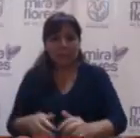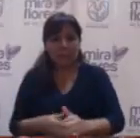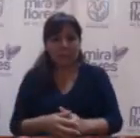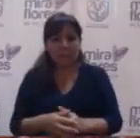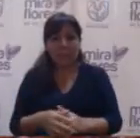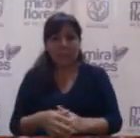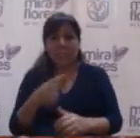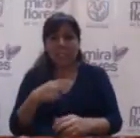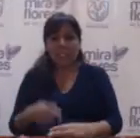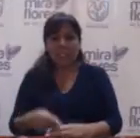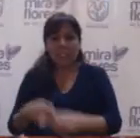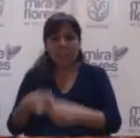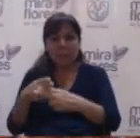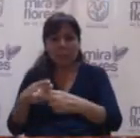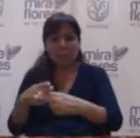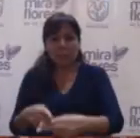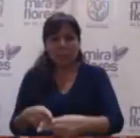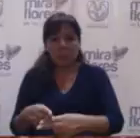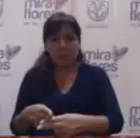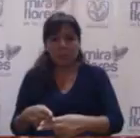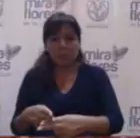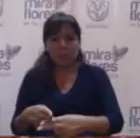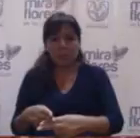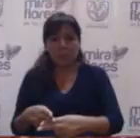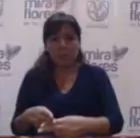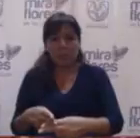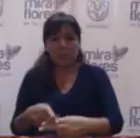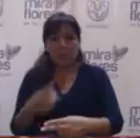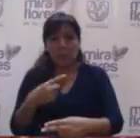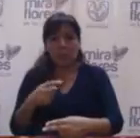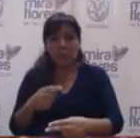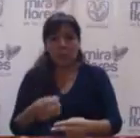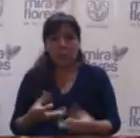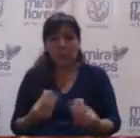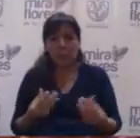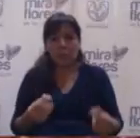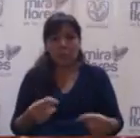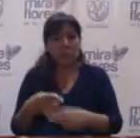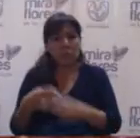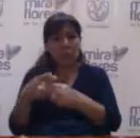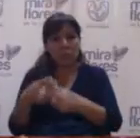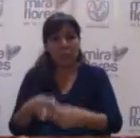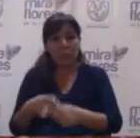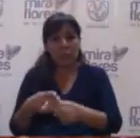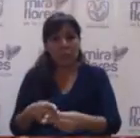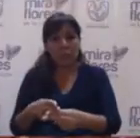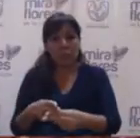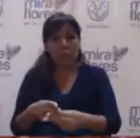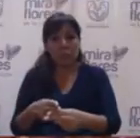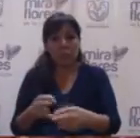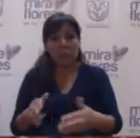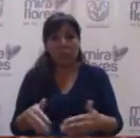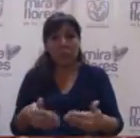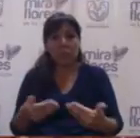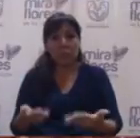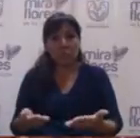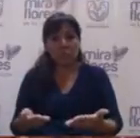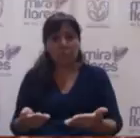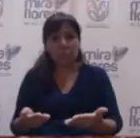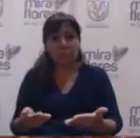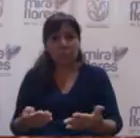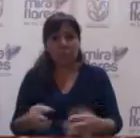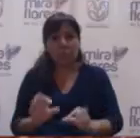tienen un peso específico. Cualquier cosa que se sobrecargue al peso puede hacer o puede generar